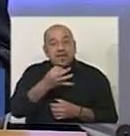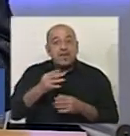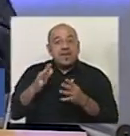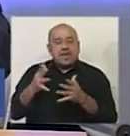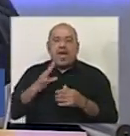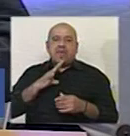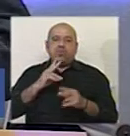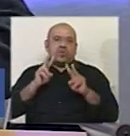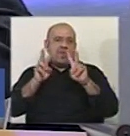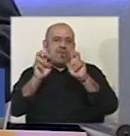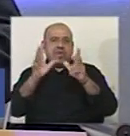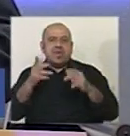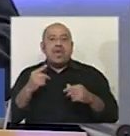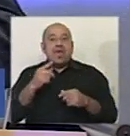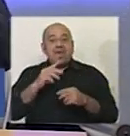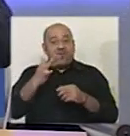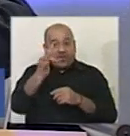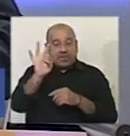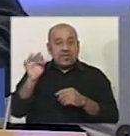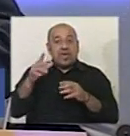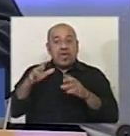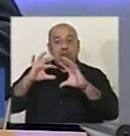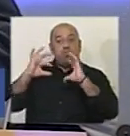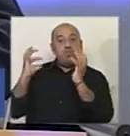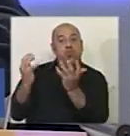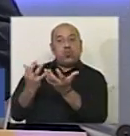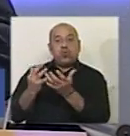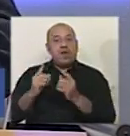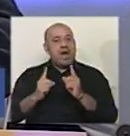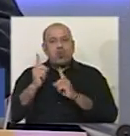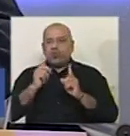divorcio entre las élites mundiales de estas grandes potencias